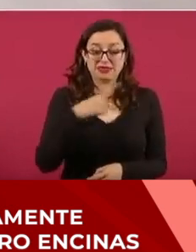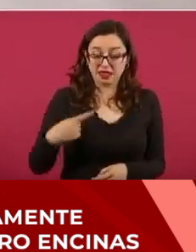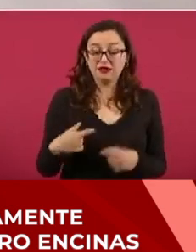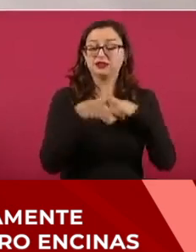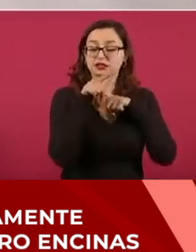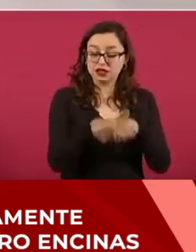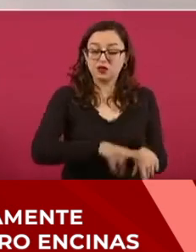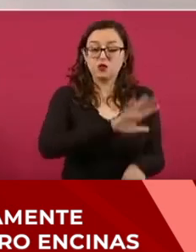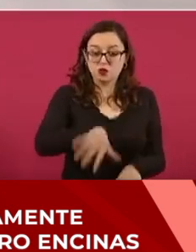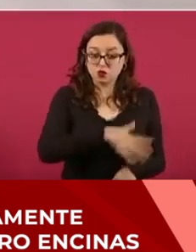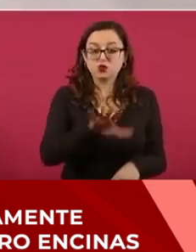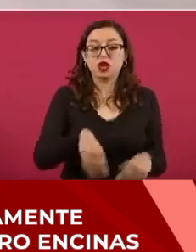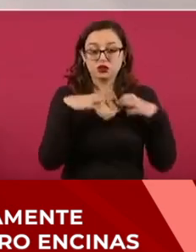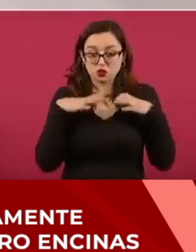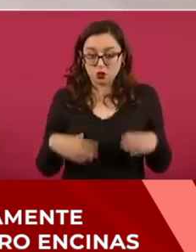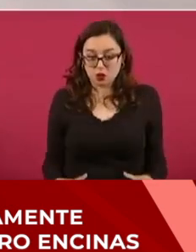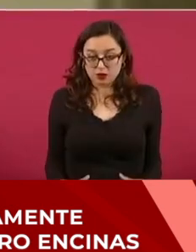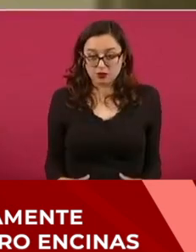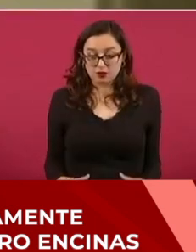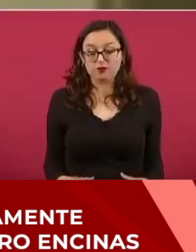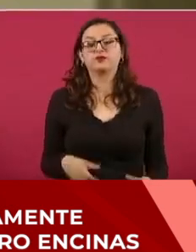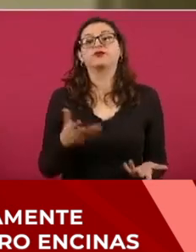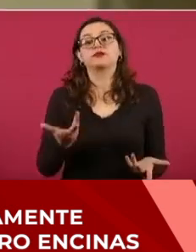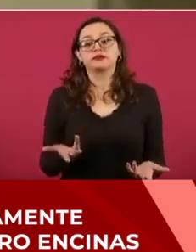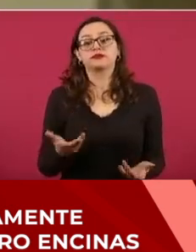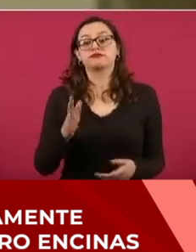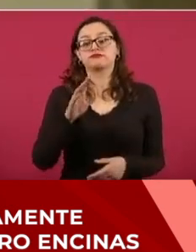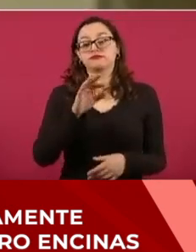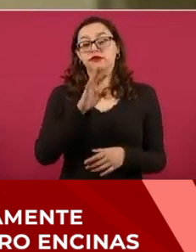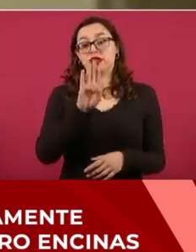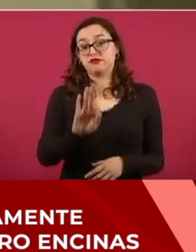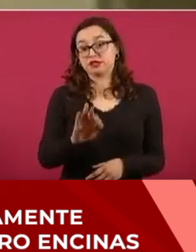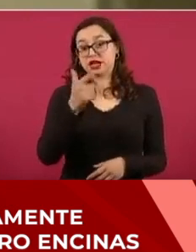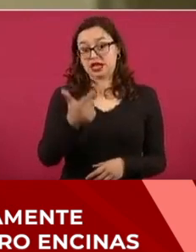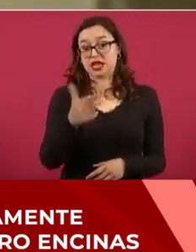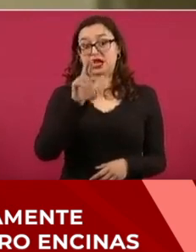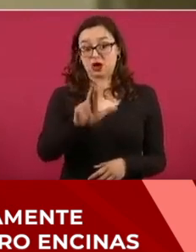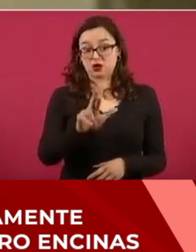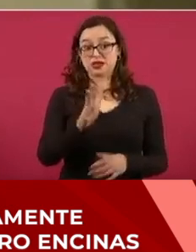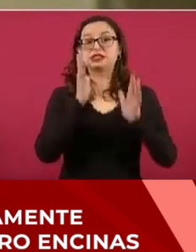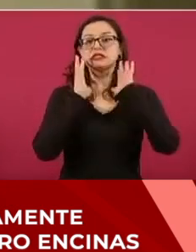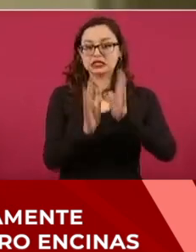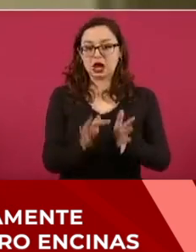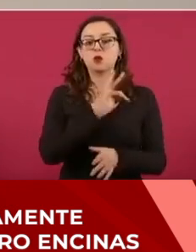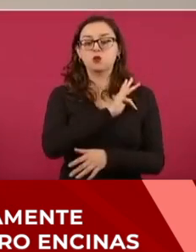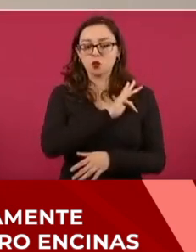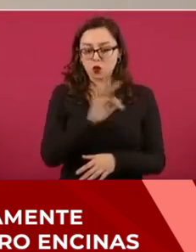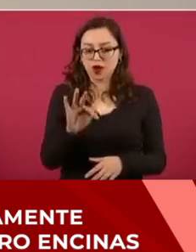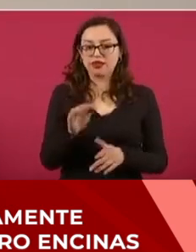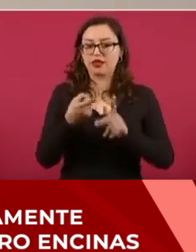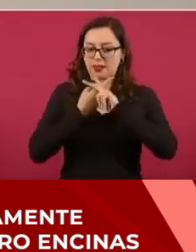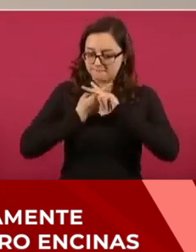Existen elementos suficientes para que la Fiscalía General de la República inicie o